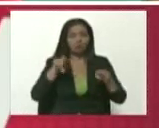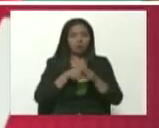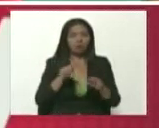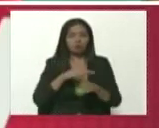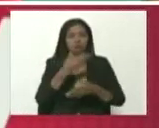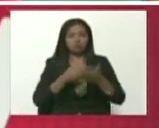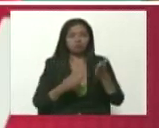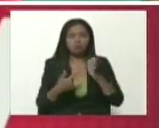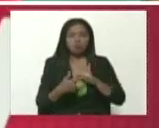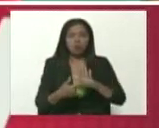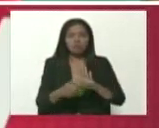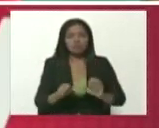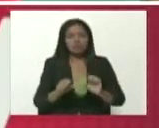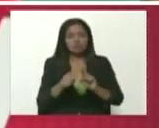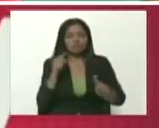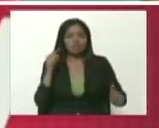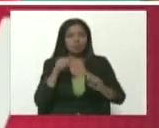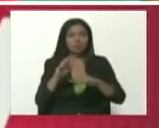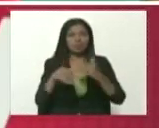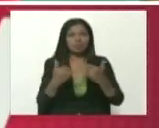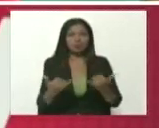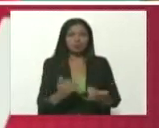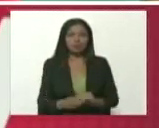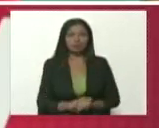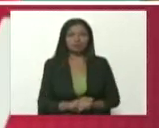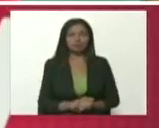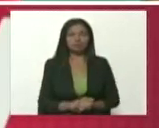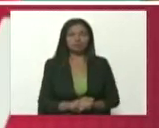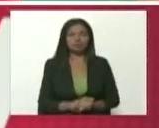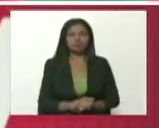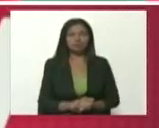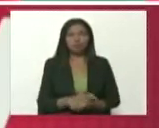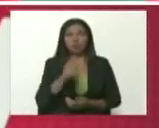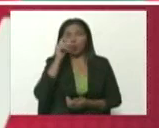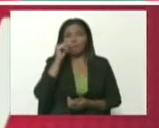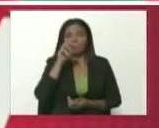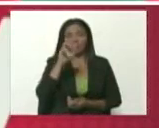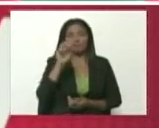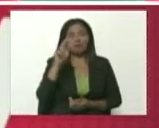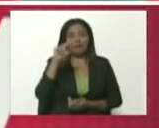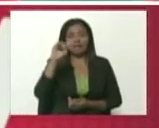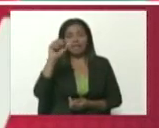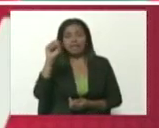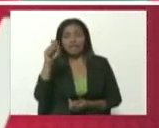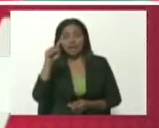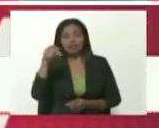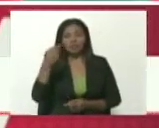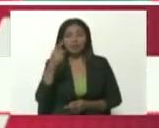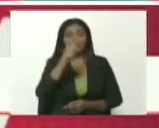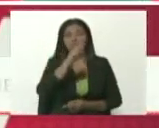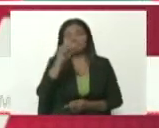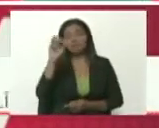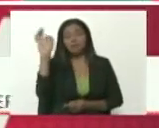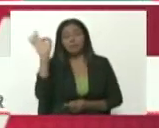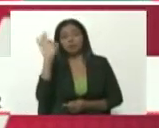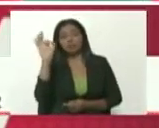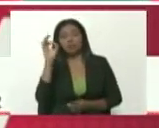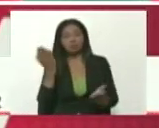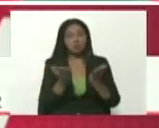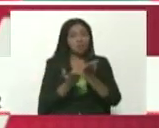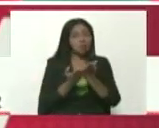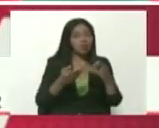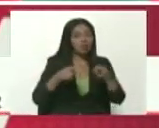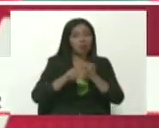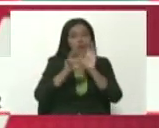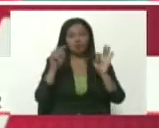propuesto avanzar hacia la meta, Jesús Farías, camarada, del 100% escolaridad.